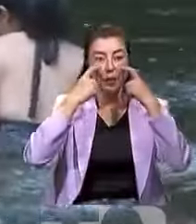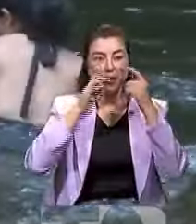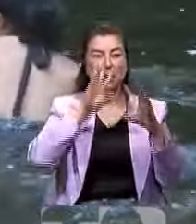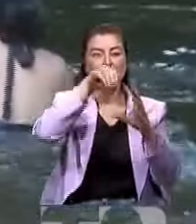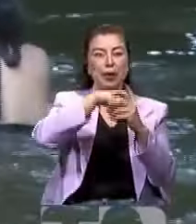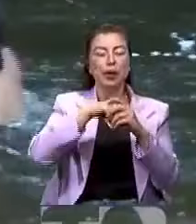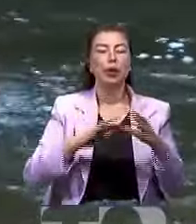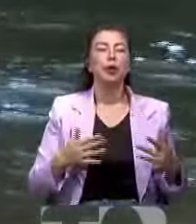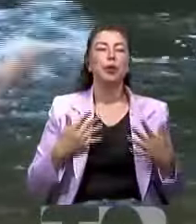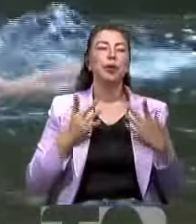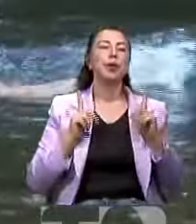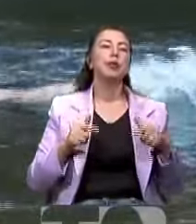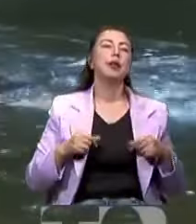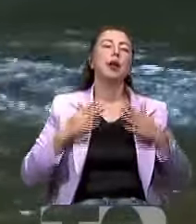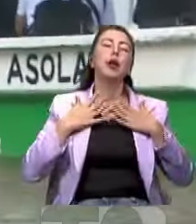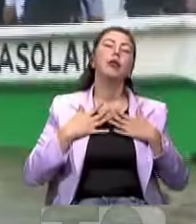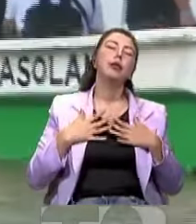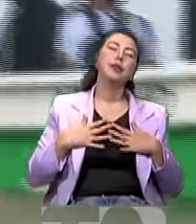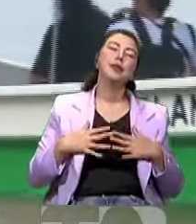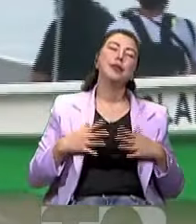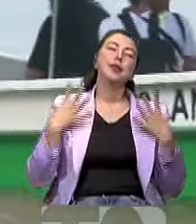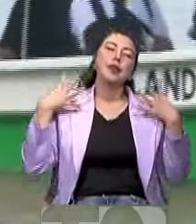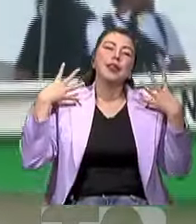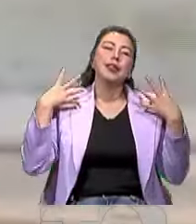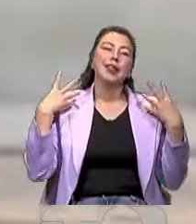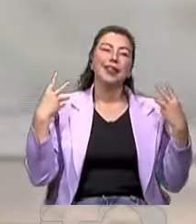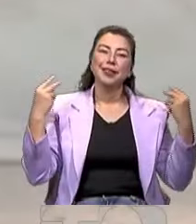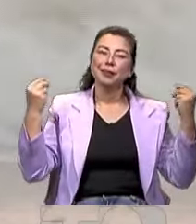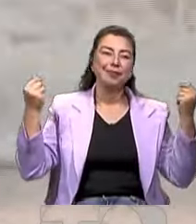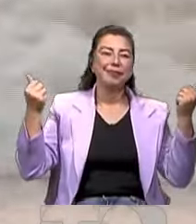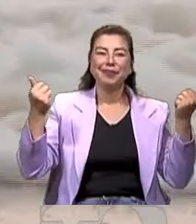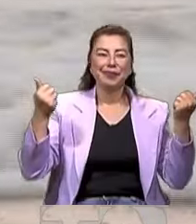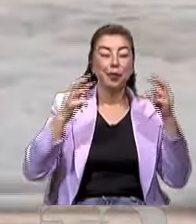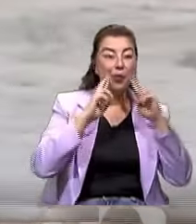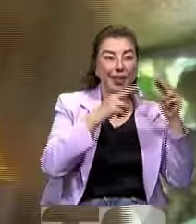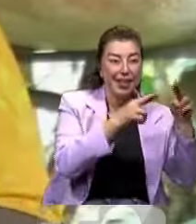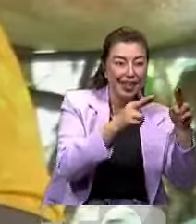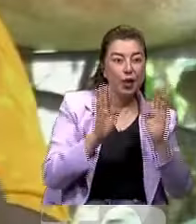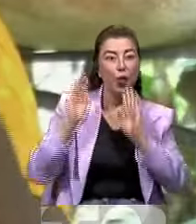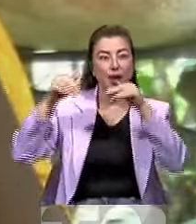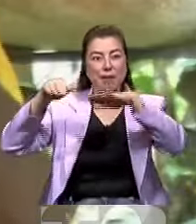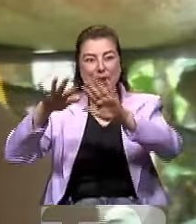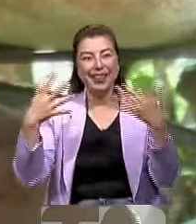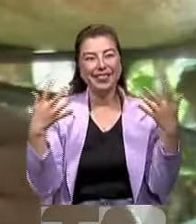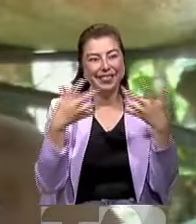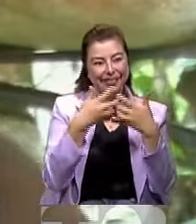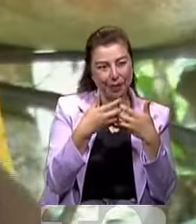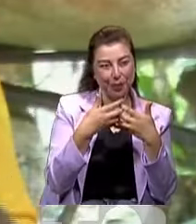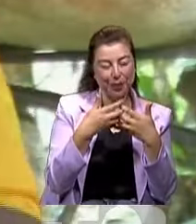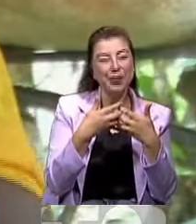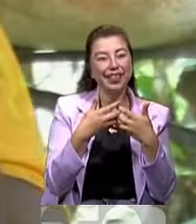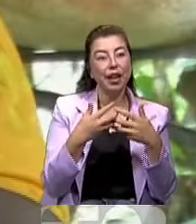curativos y sobre todo de relajación, pues aquí el río y el mar se unen. Disfrutando lo que es un agua